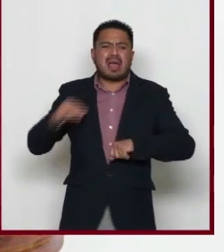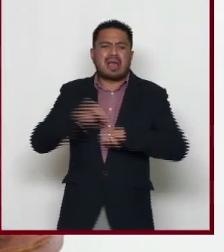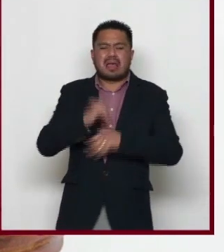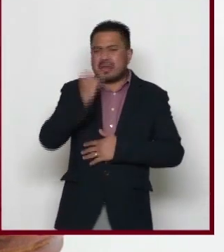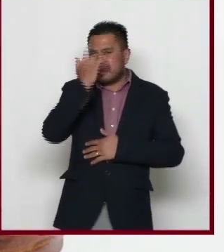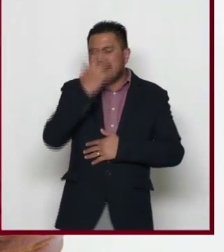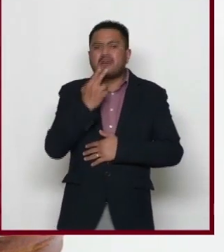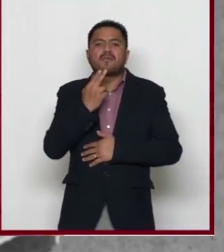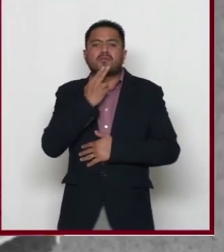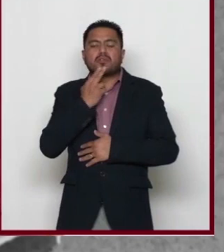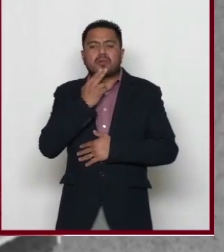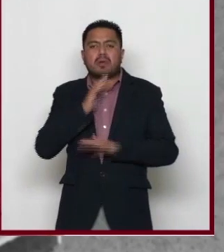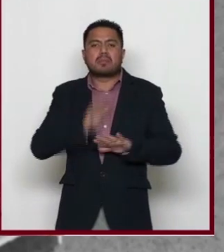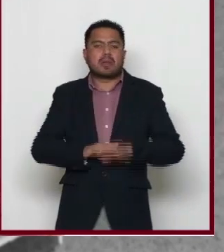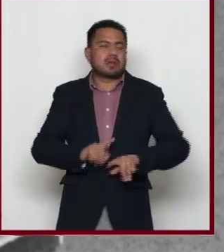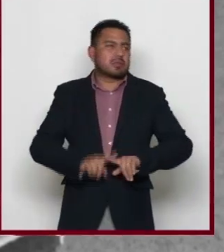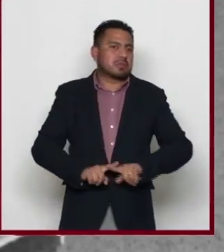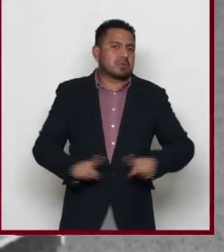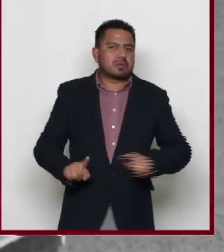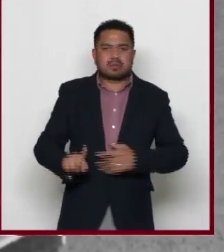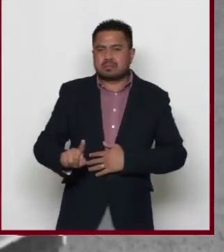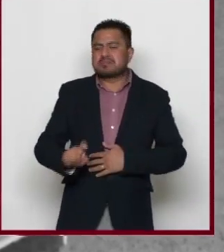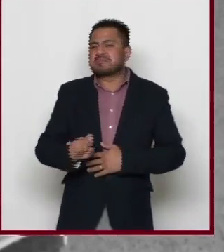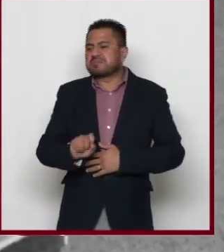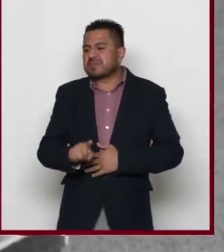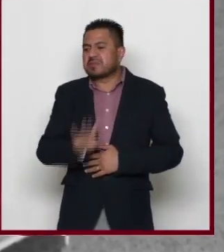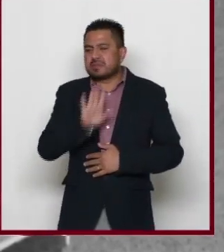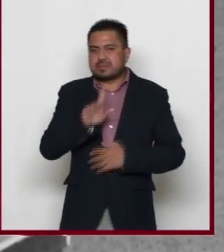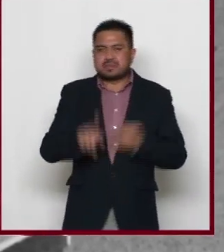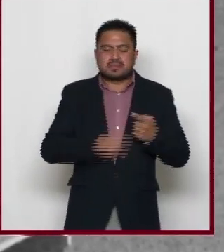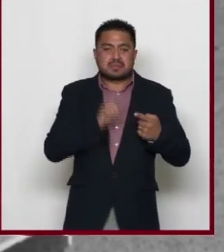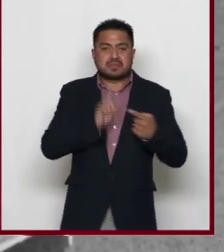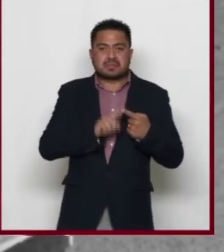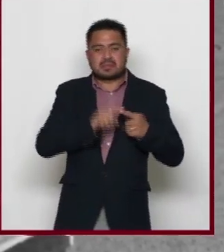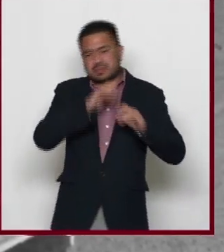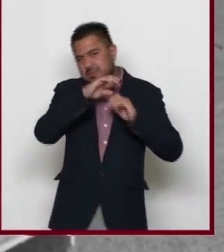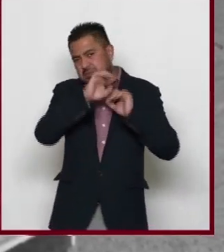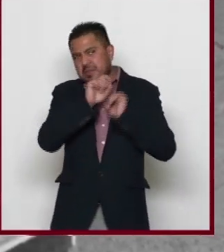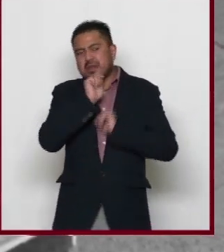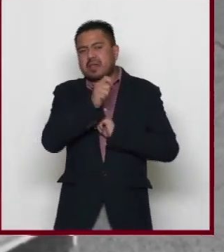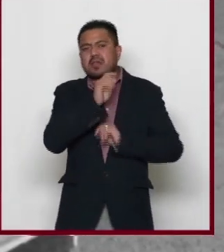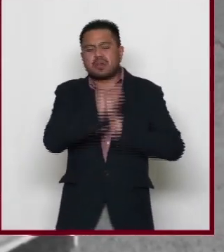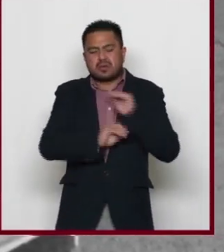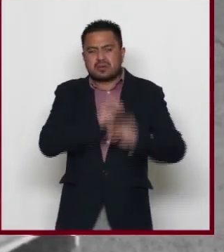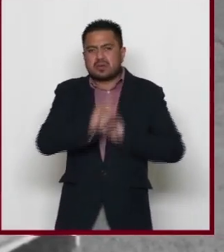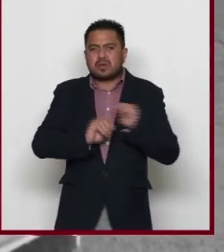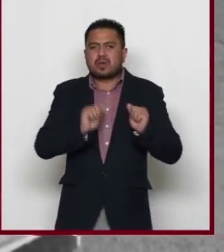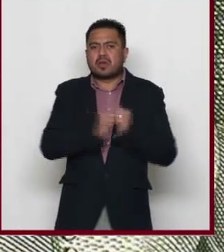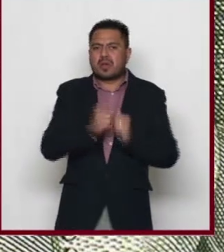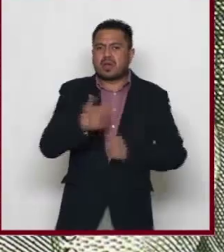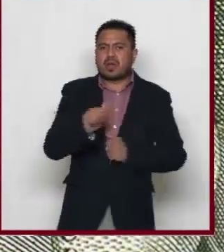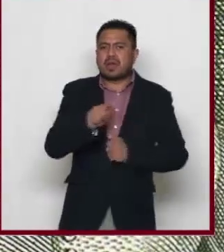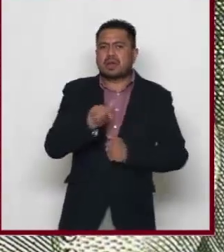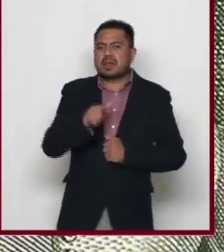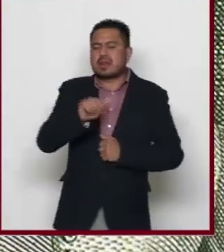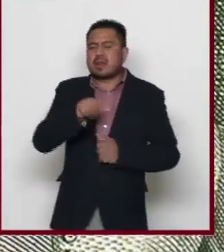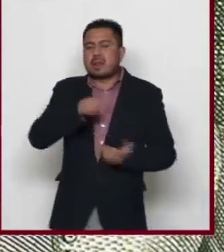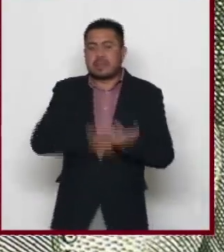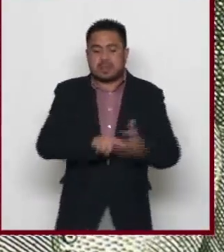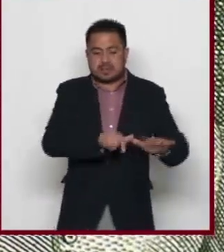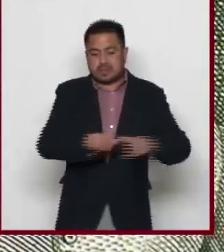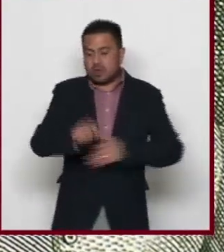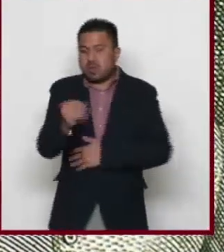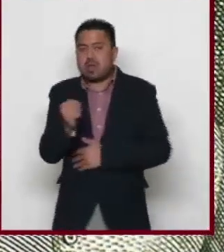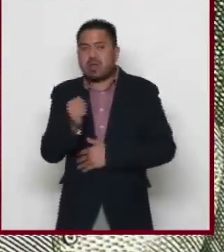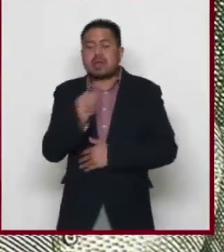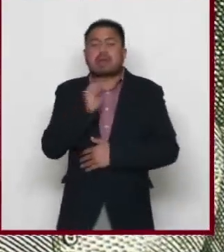muy diferente. El primero de estos dos telescopios fue construido por Galileo en 1609, retomando y